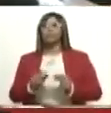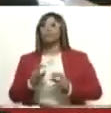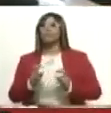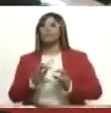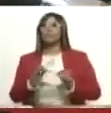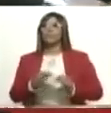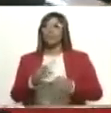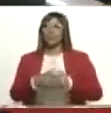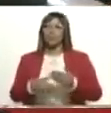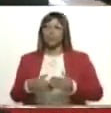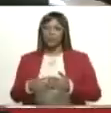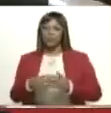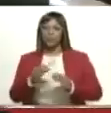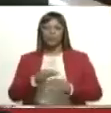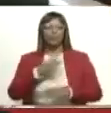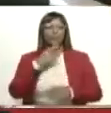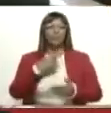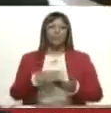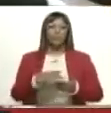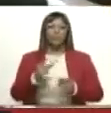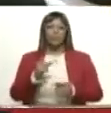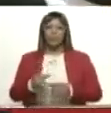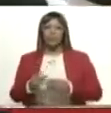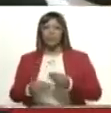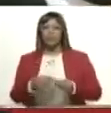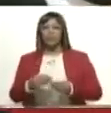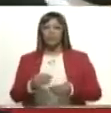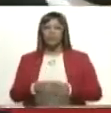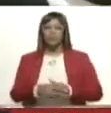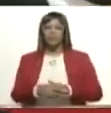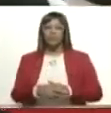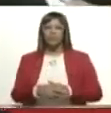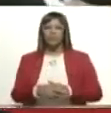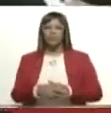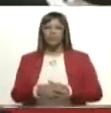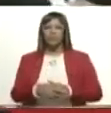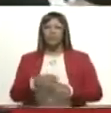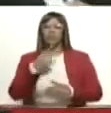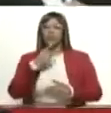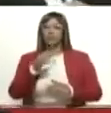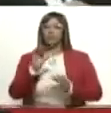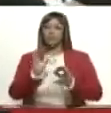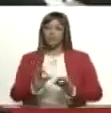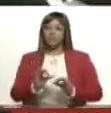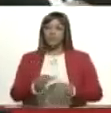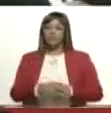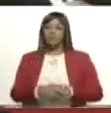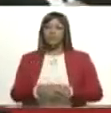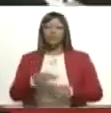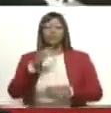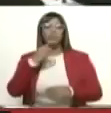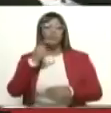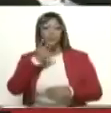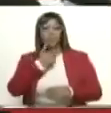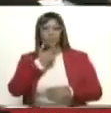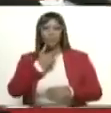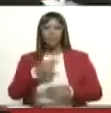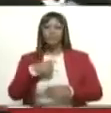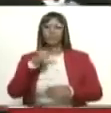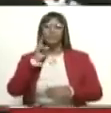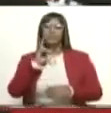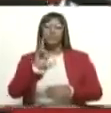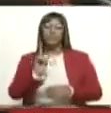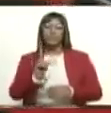esa alternativa real, debe darse bajo las premisas de pisar tierra, la premisa de la sinceridad y no de una